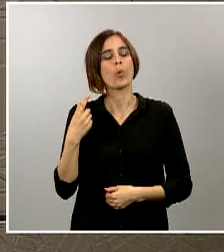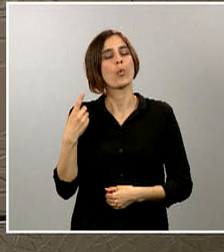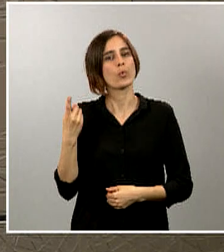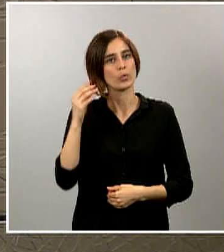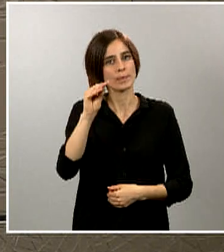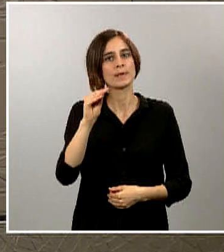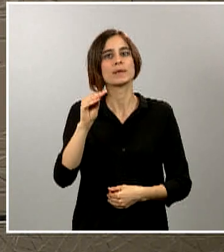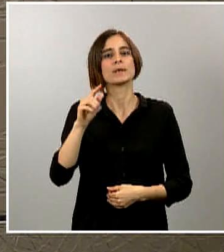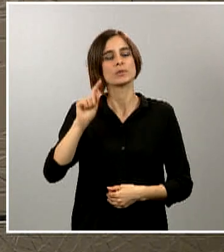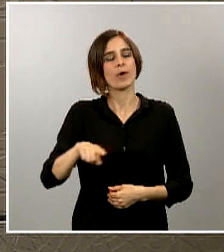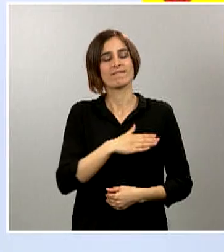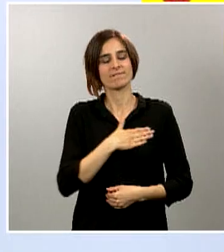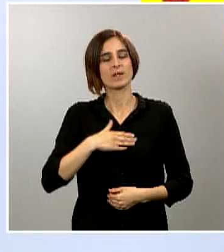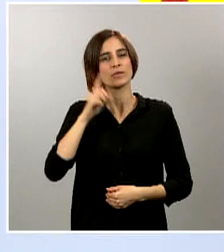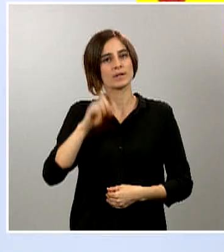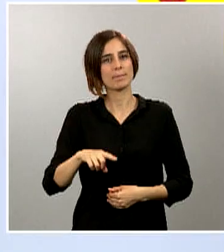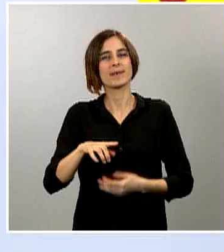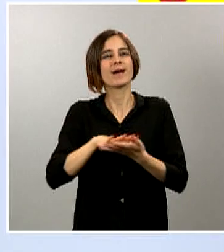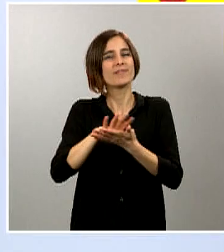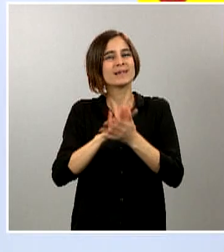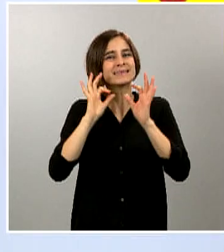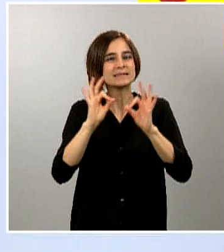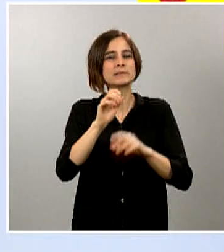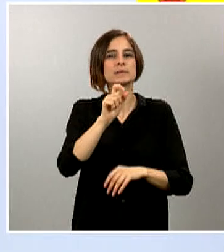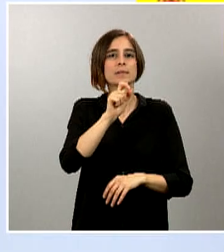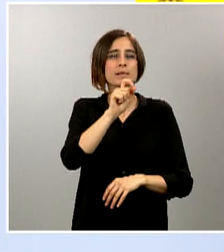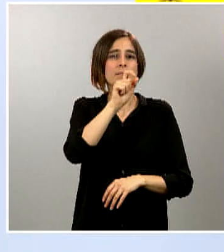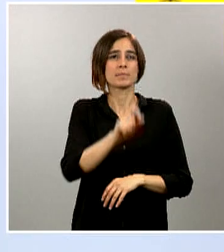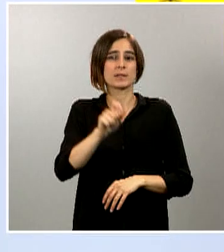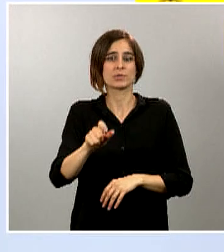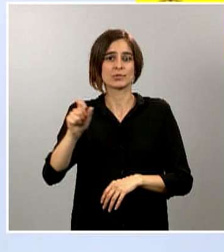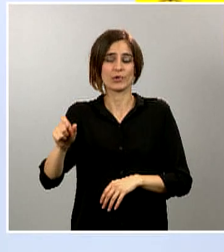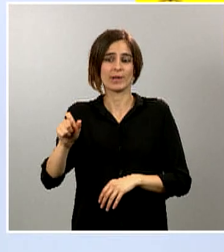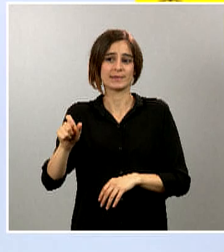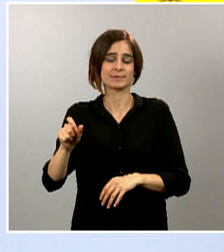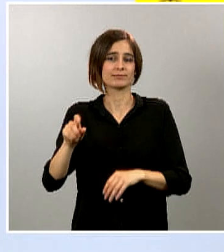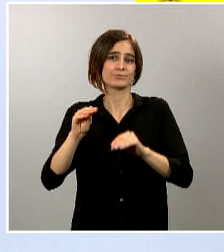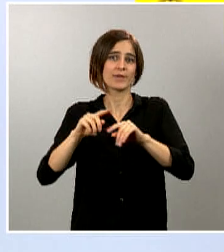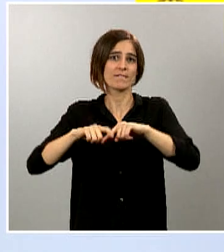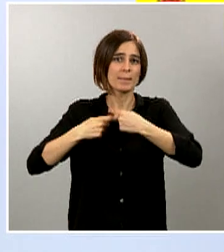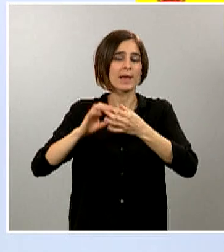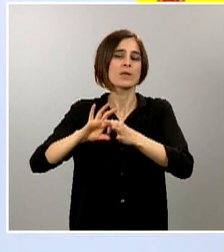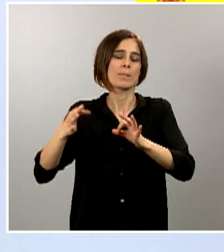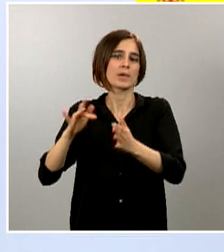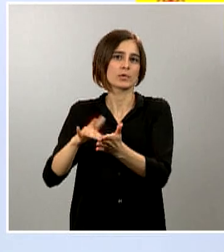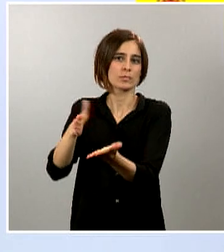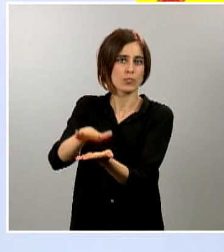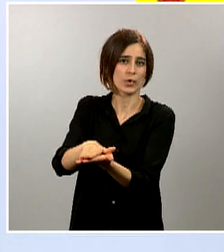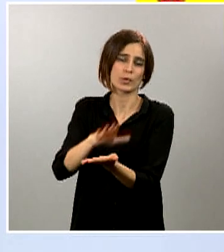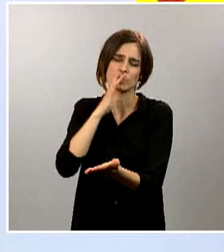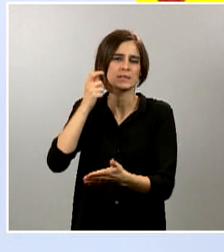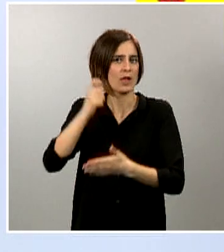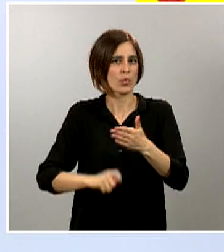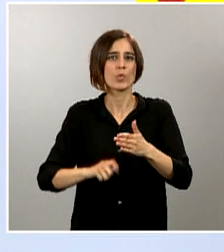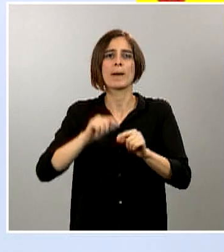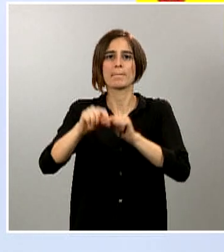deban ser para todos aquellos que han perdido seres queridos en esta durísima pandemia. La pérdida de un ser querido siempre es